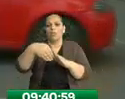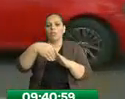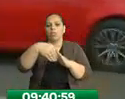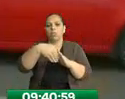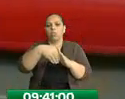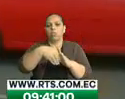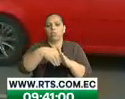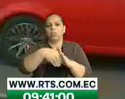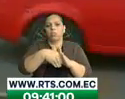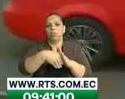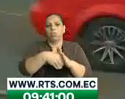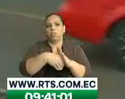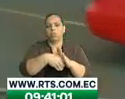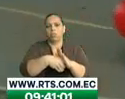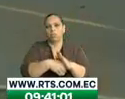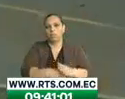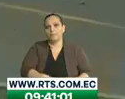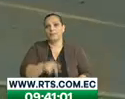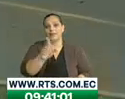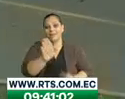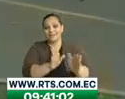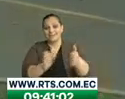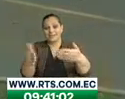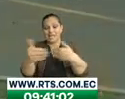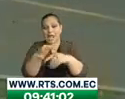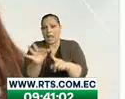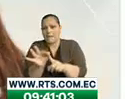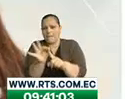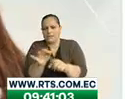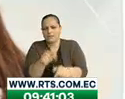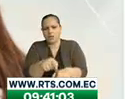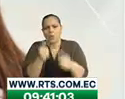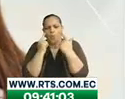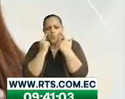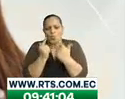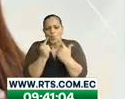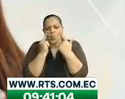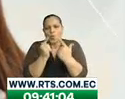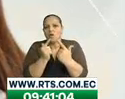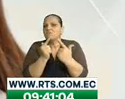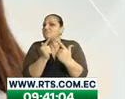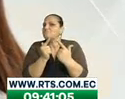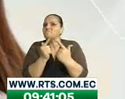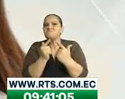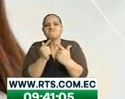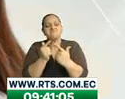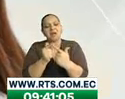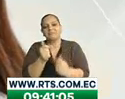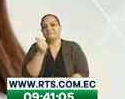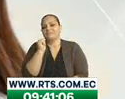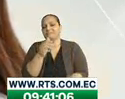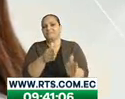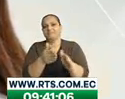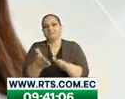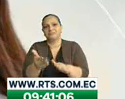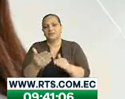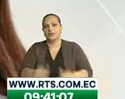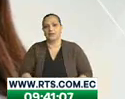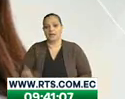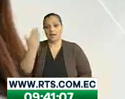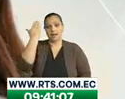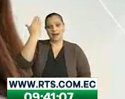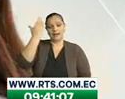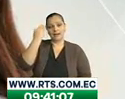donde desde ese fin de semana su estado pasó a muy crítico. Su muerte fue confirmada por el alcalde